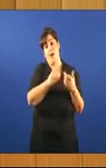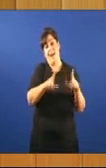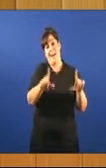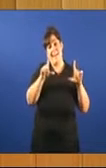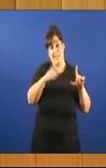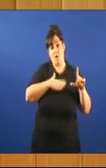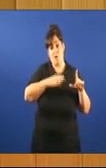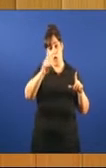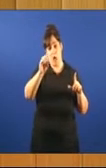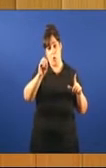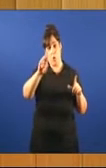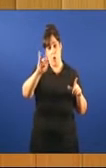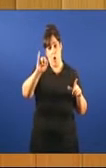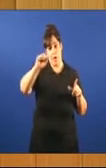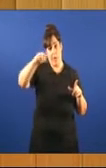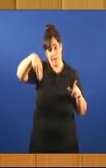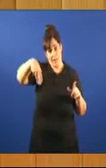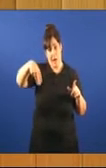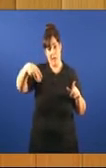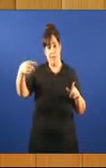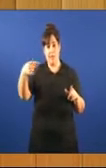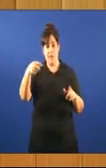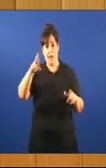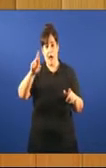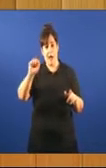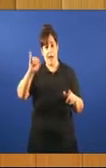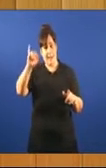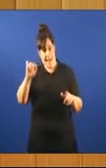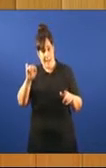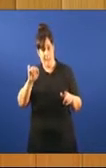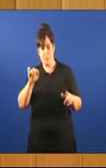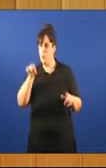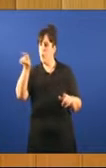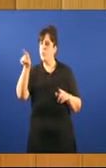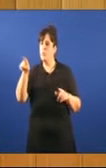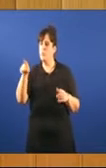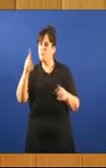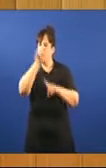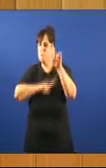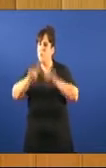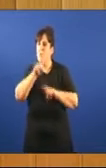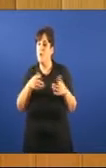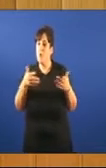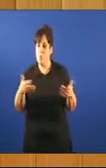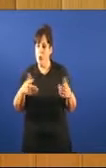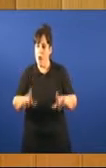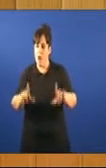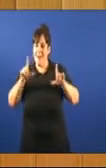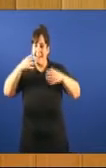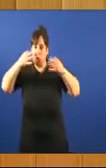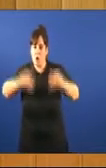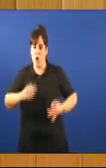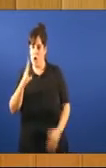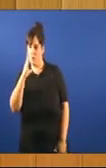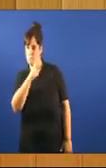tribuna. Igual que a Dorian Gray, o único que a vostede lle preocupa é ocultar o seu verdadeiro retrato. Por